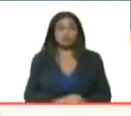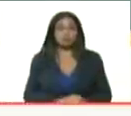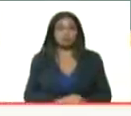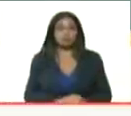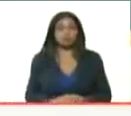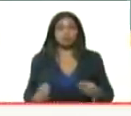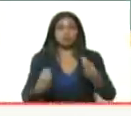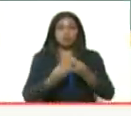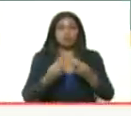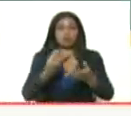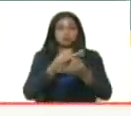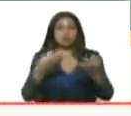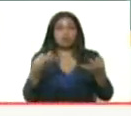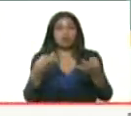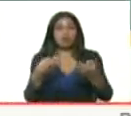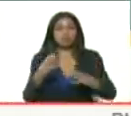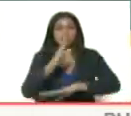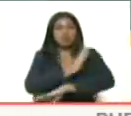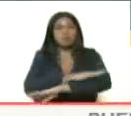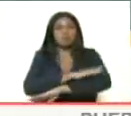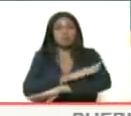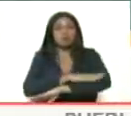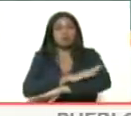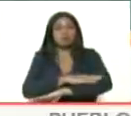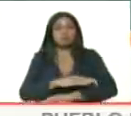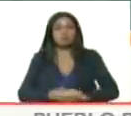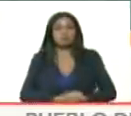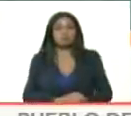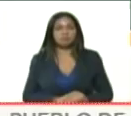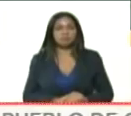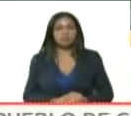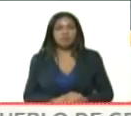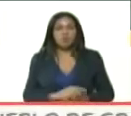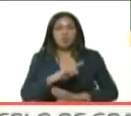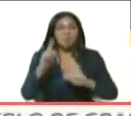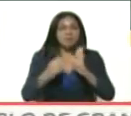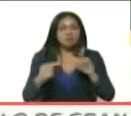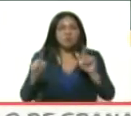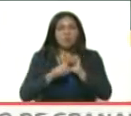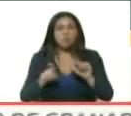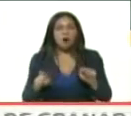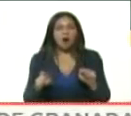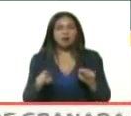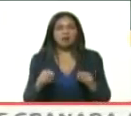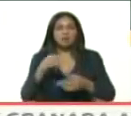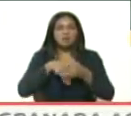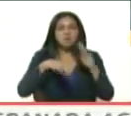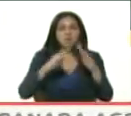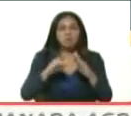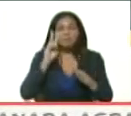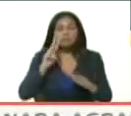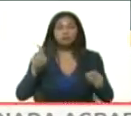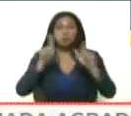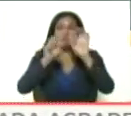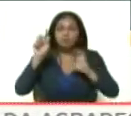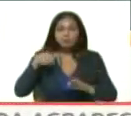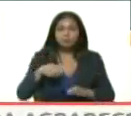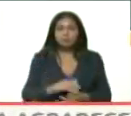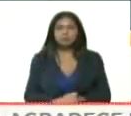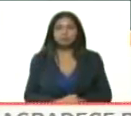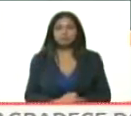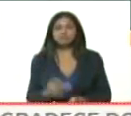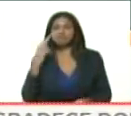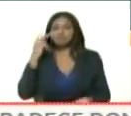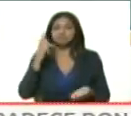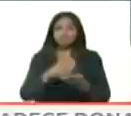con una extraordinaria disciplina social cumpliendo la cuarentena. Pero ellos también han visto en